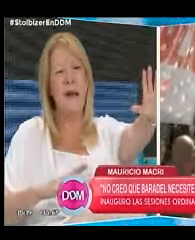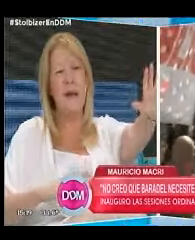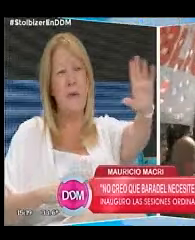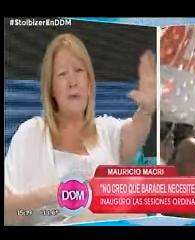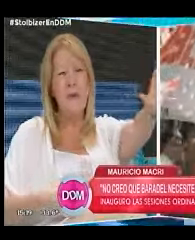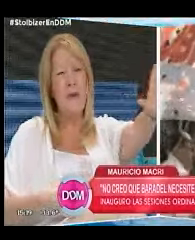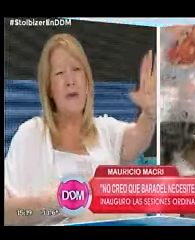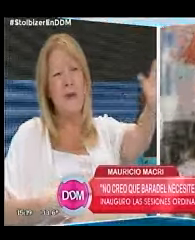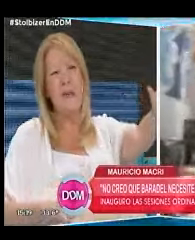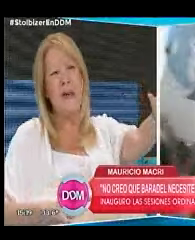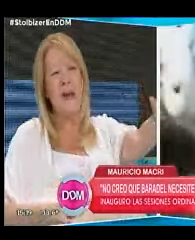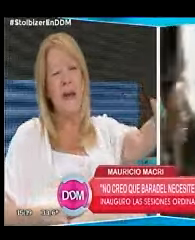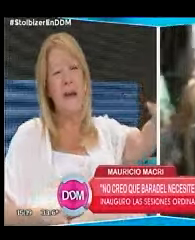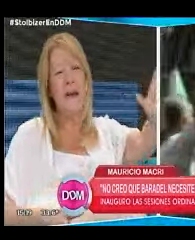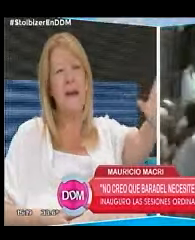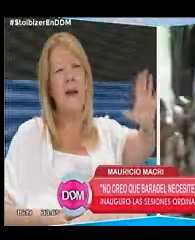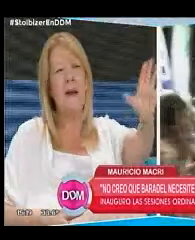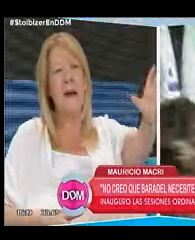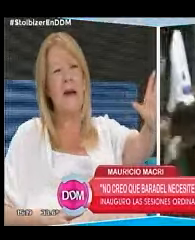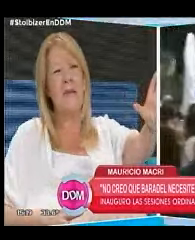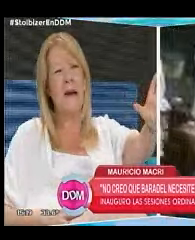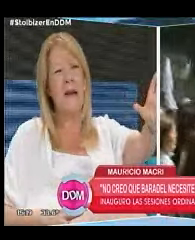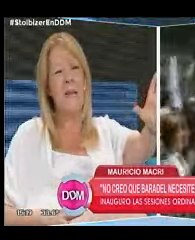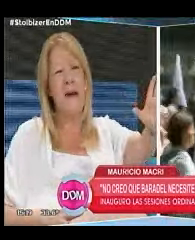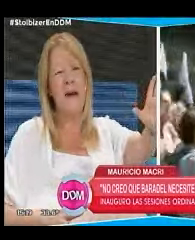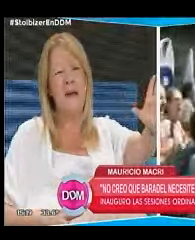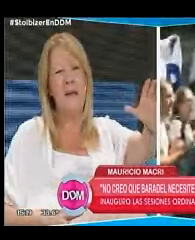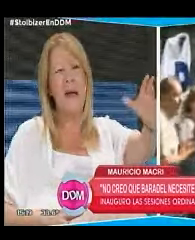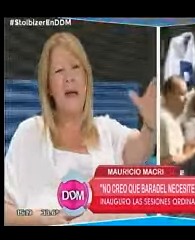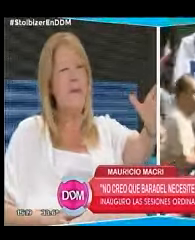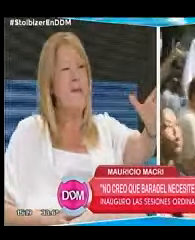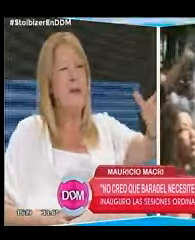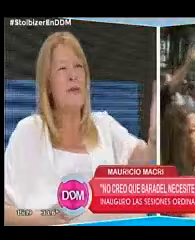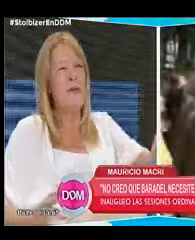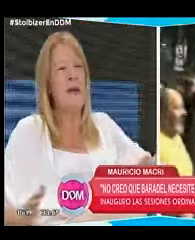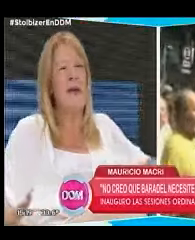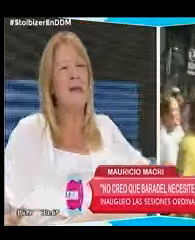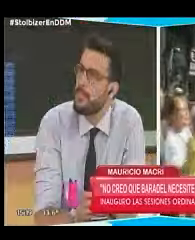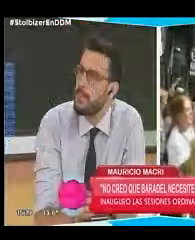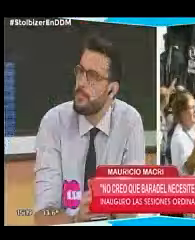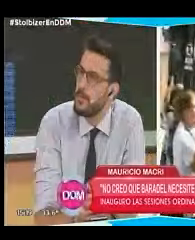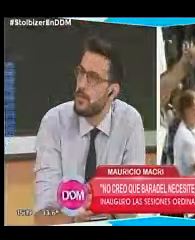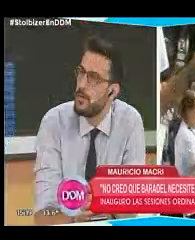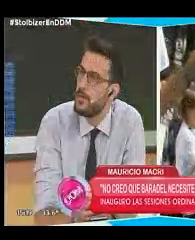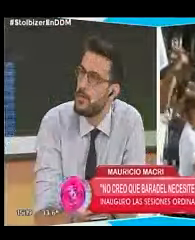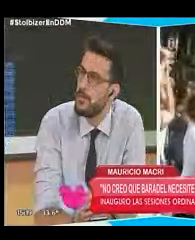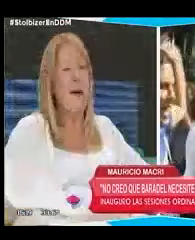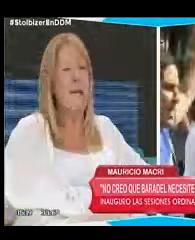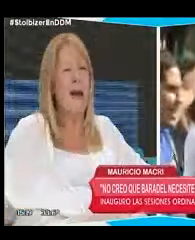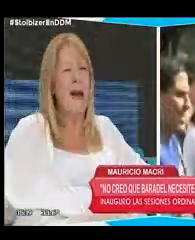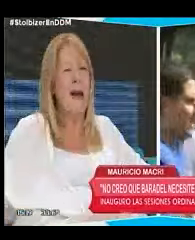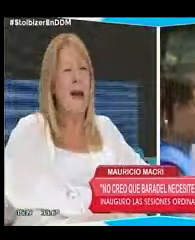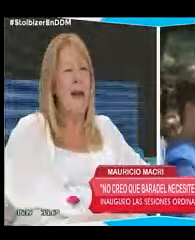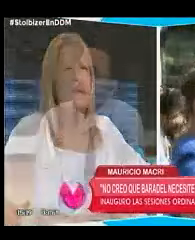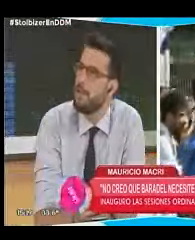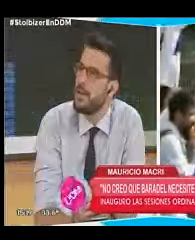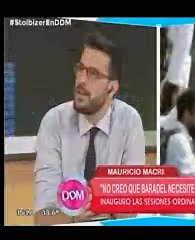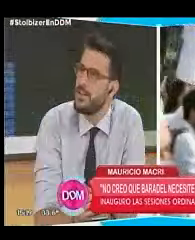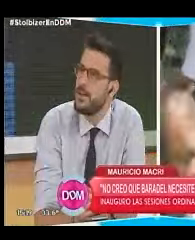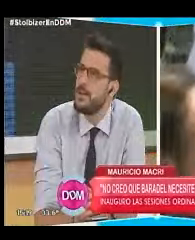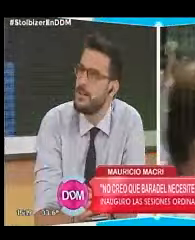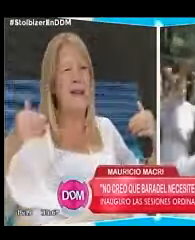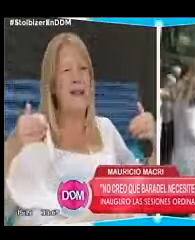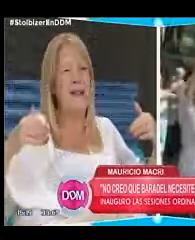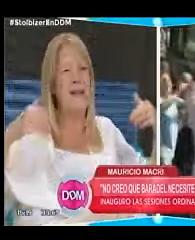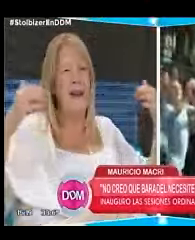como se la quito a muchos de los que salen a gritar y a reclamarle transparencia. Claro, lo que pasa es que me pasó que el día de la sesión del correo en la Cámara. Pero son los que terminan, escuchar